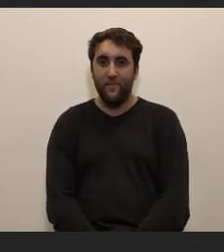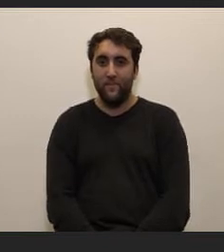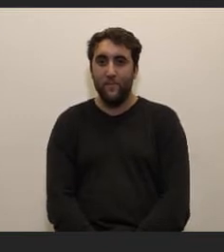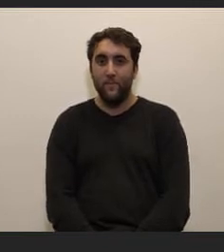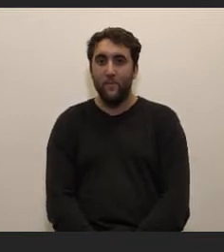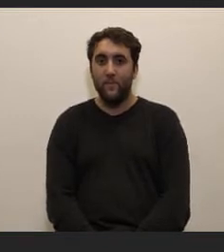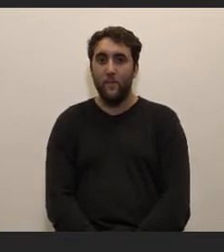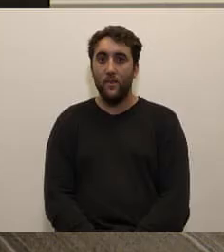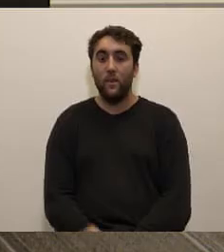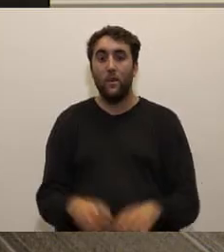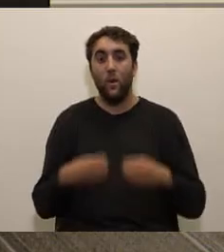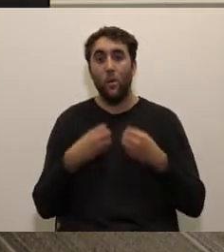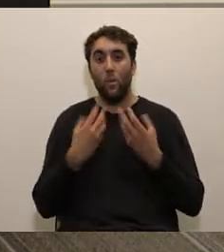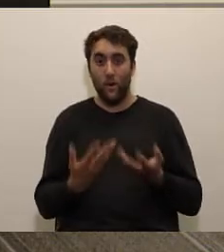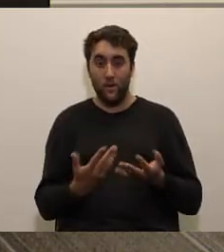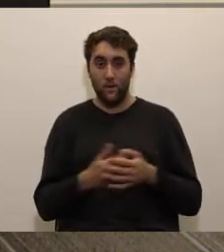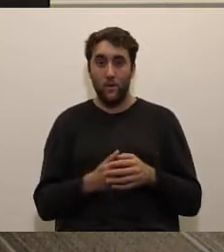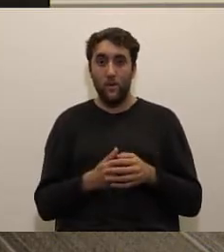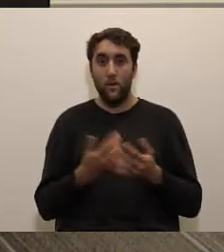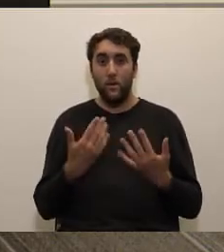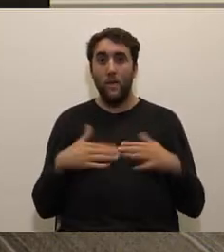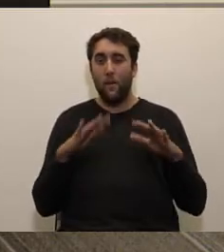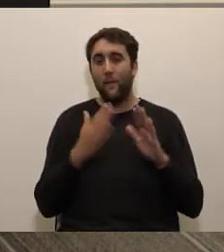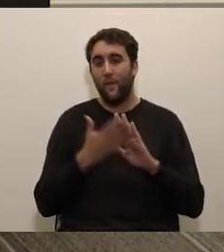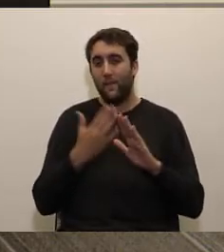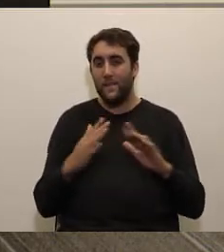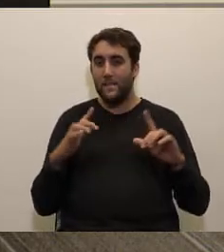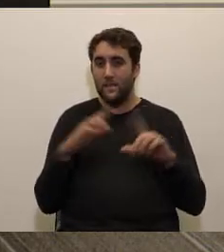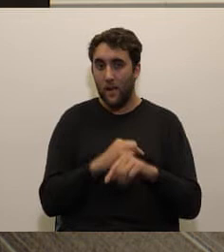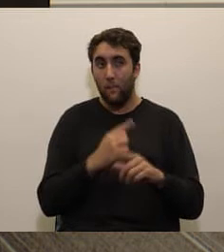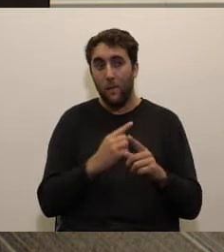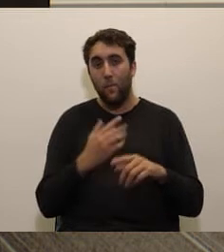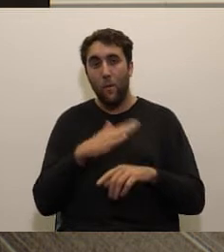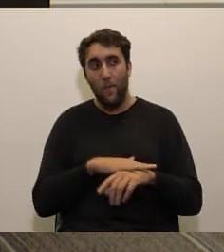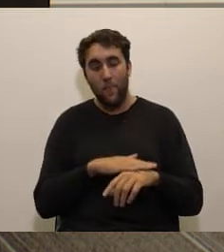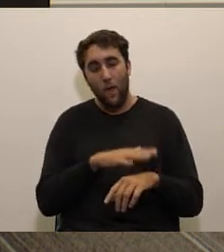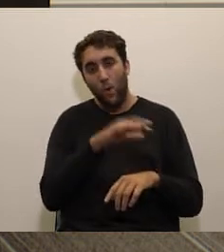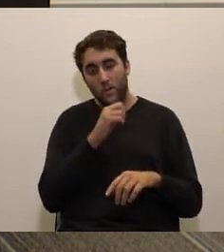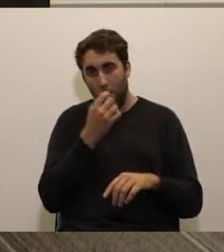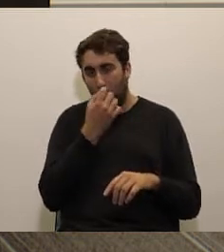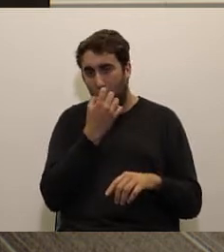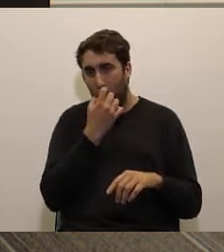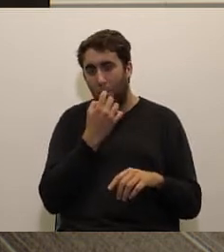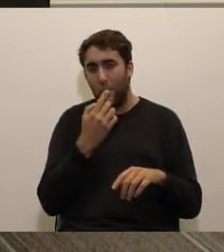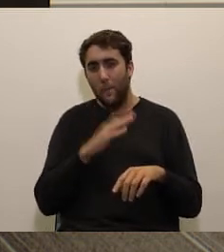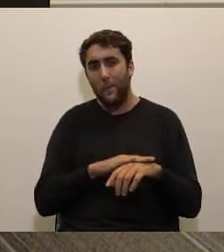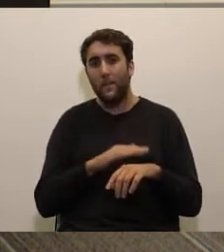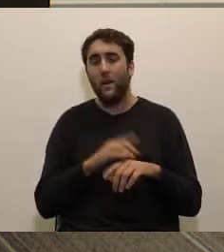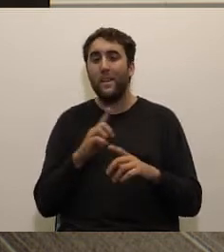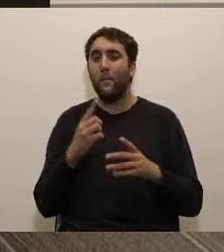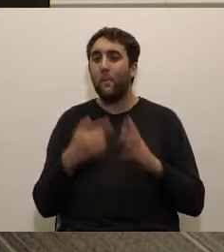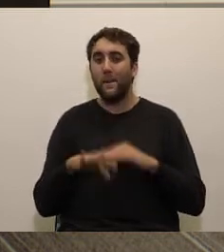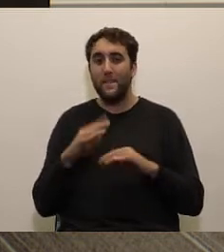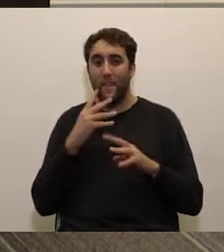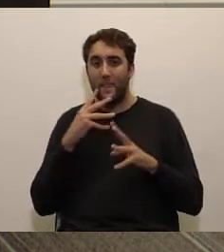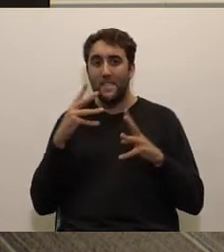Bueno, quizás como un poco a modo de cierre, pero mientras los escuchaba y lo estábamos justo comentando, que el